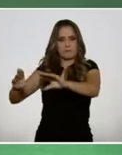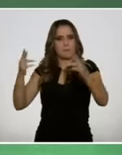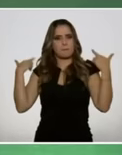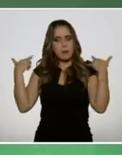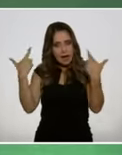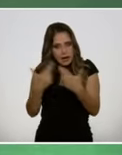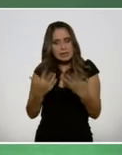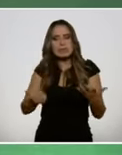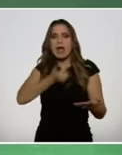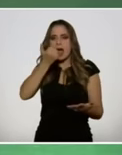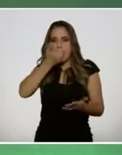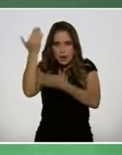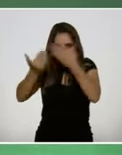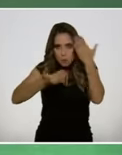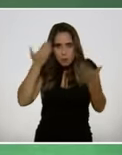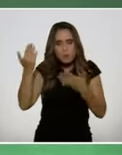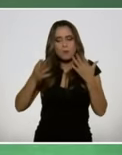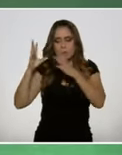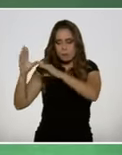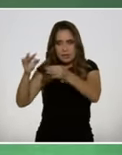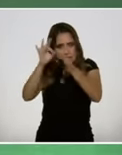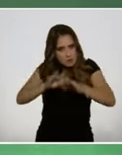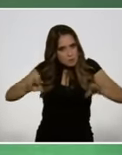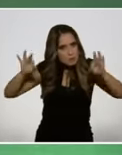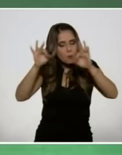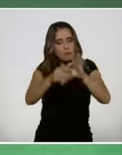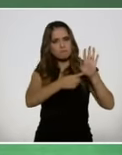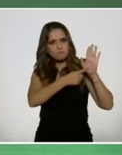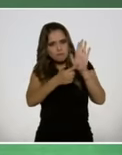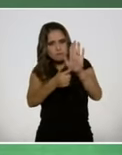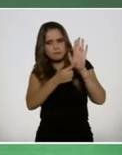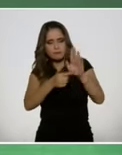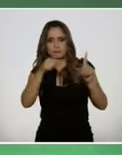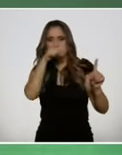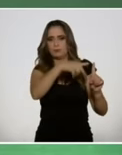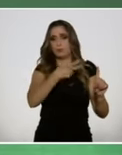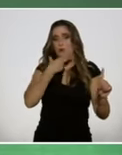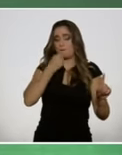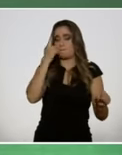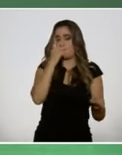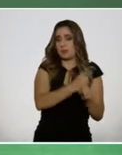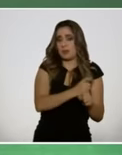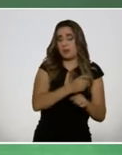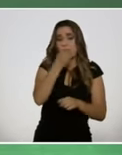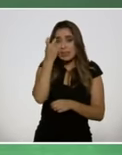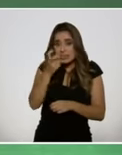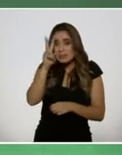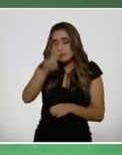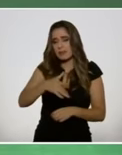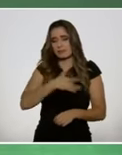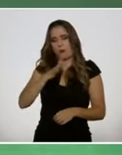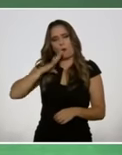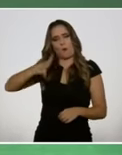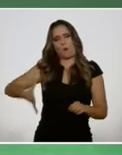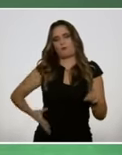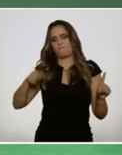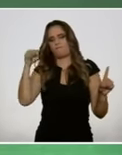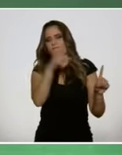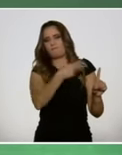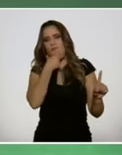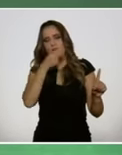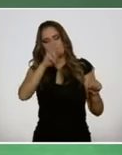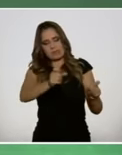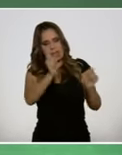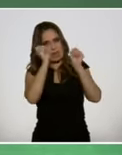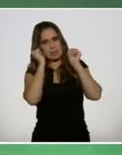los alumnos a través de la educación, lo que nos generó para todos nosotros un orgullo de Vasconcelos, una admiración y